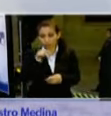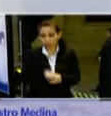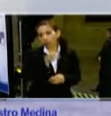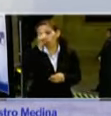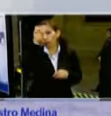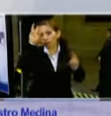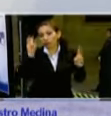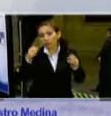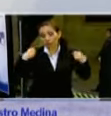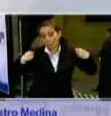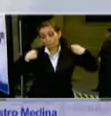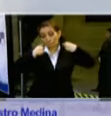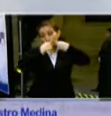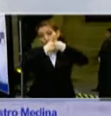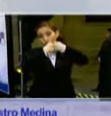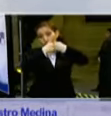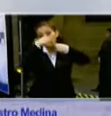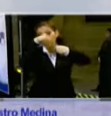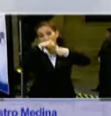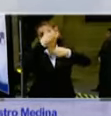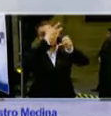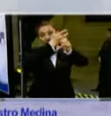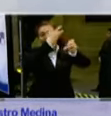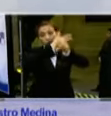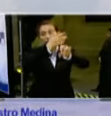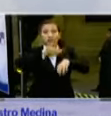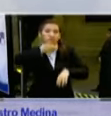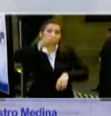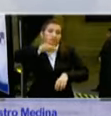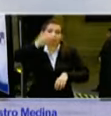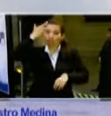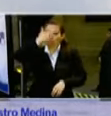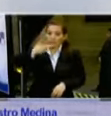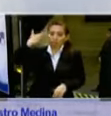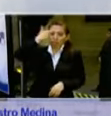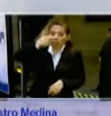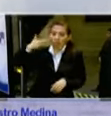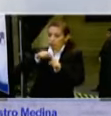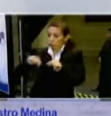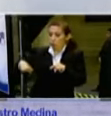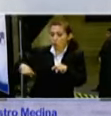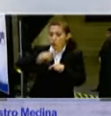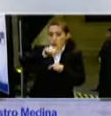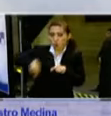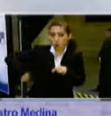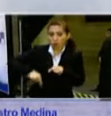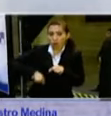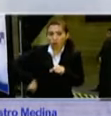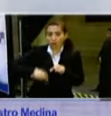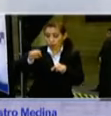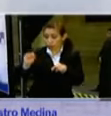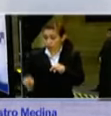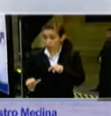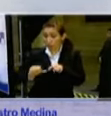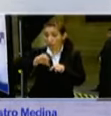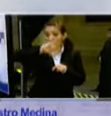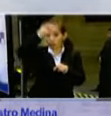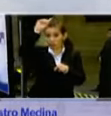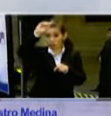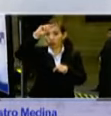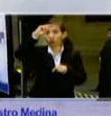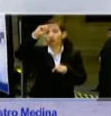tema de una frontera que los estadounidenses están acostumbrados a revisar de sur a norte y no de norte a sur. Es decir, nos